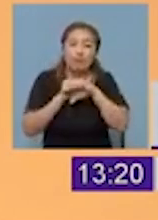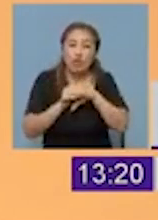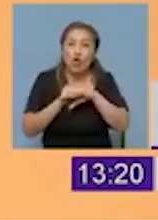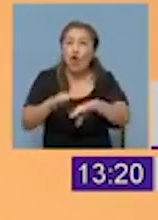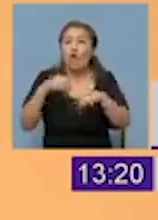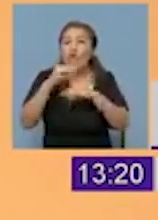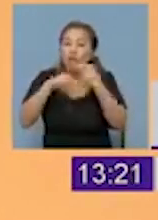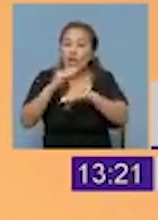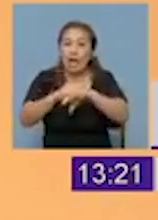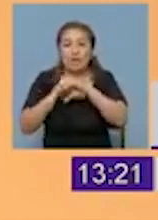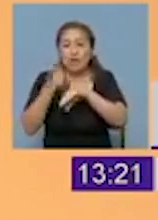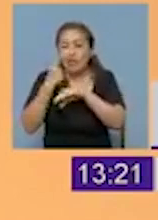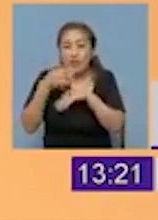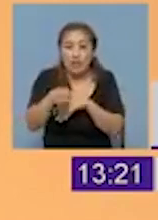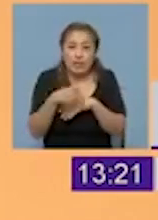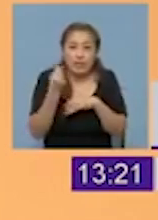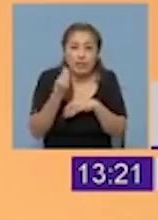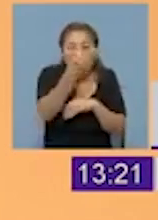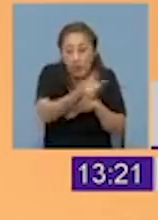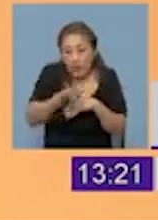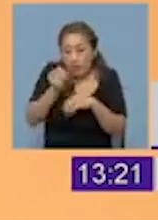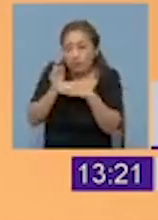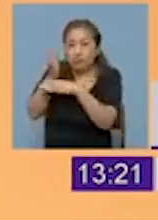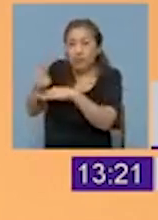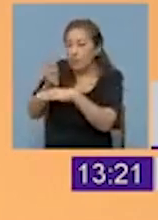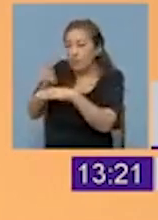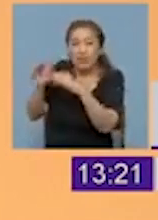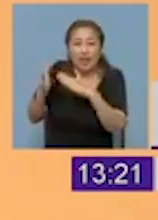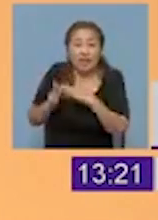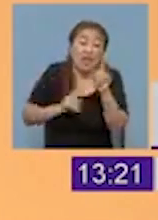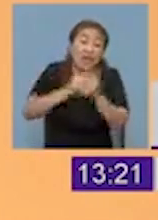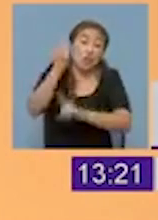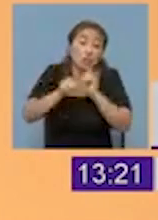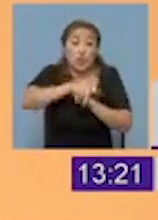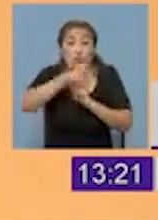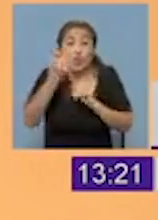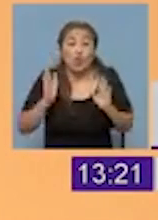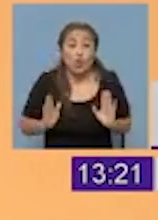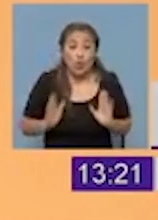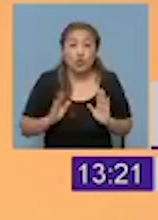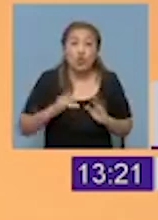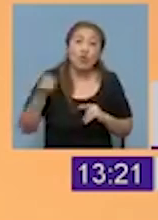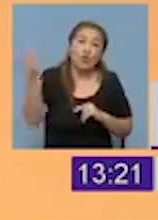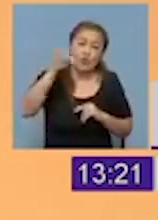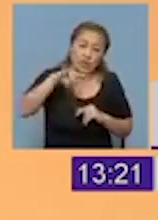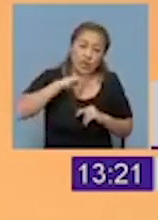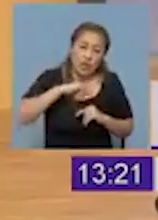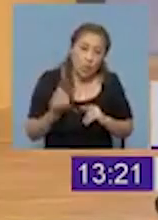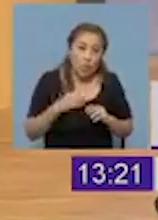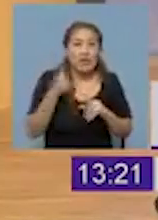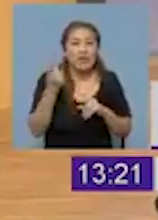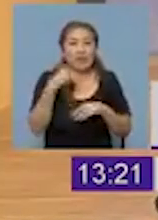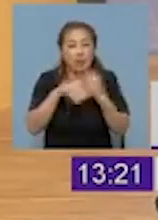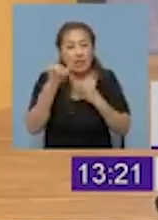muy amigos porque viven hace años se han reubicado en casas de familia otros se ubicaron en san salvador de jujuy en casa de